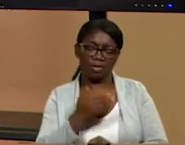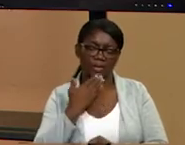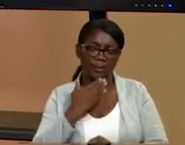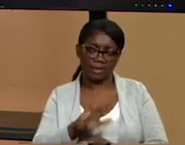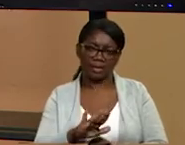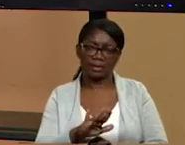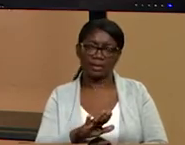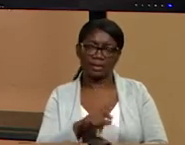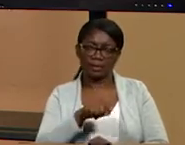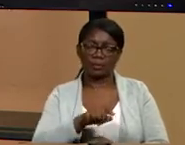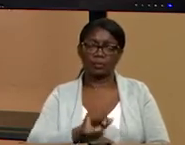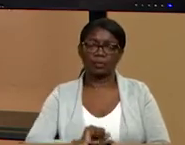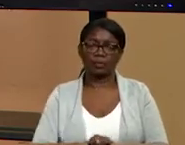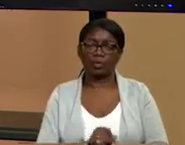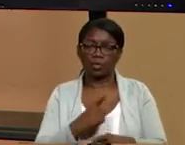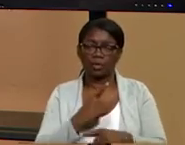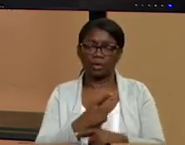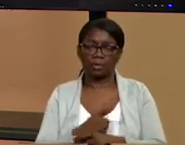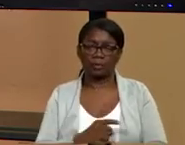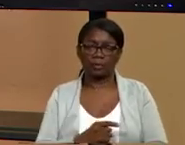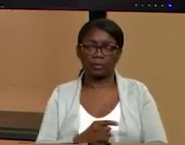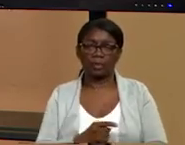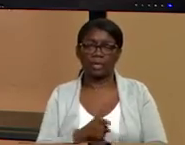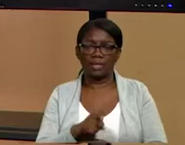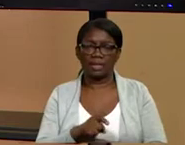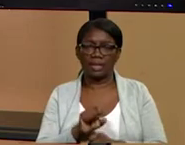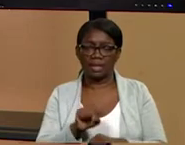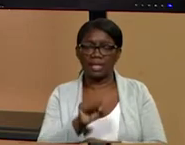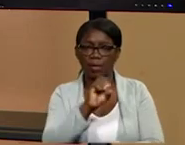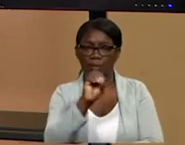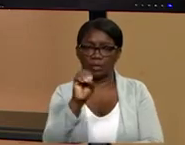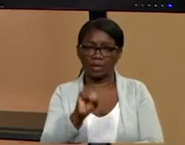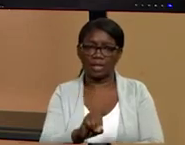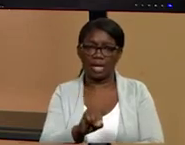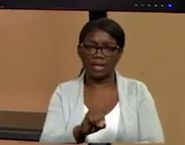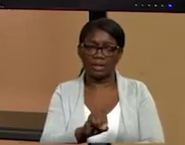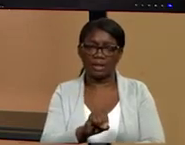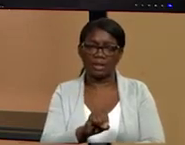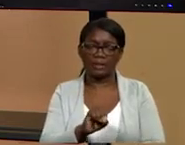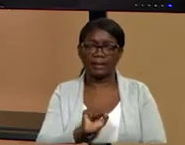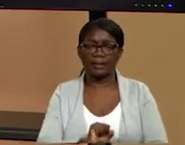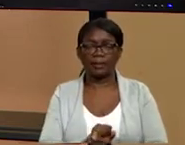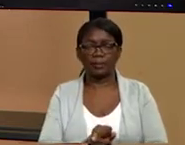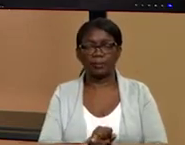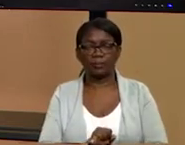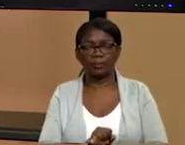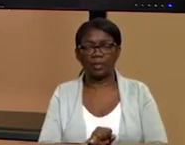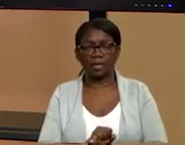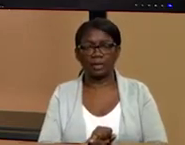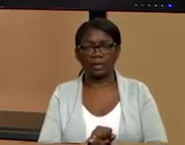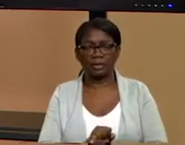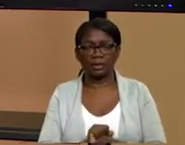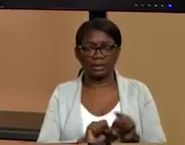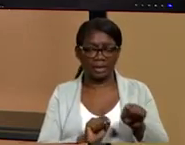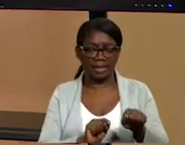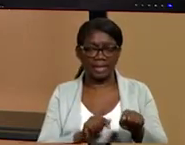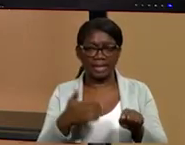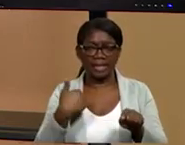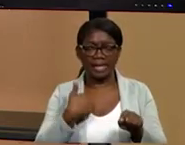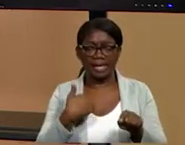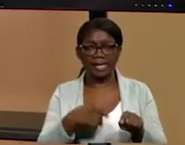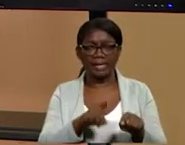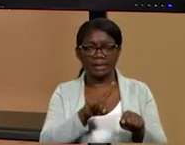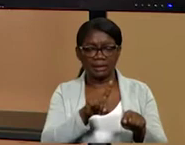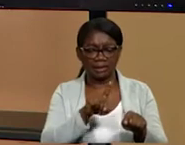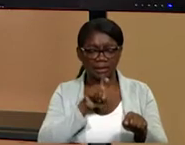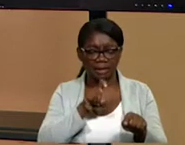medir faradio y tiene su porcentaje, margen de tolerancia, en la cual de que si el dispositivo es 100